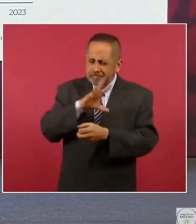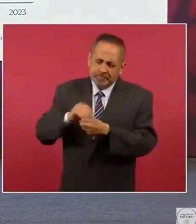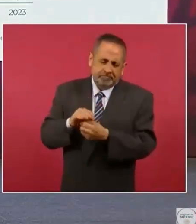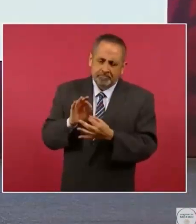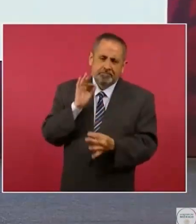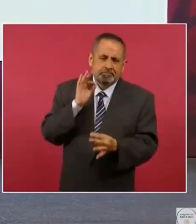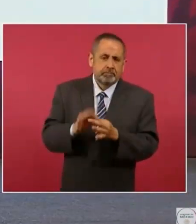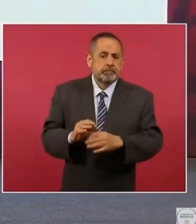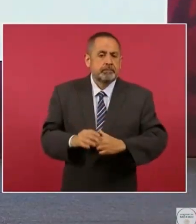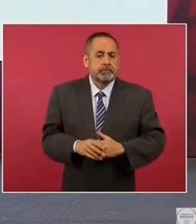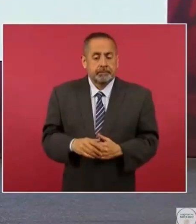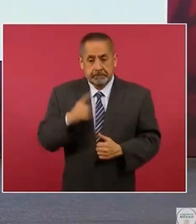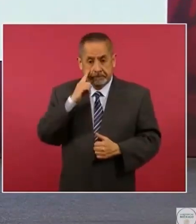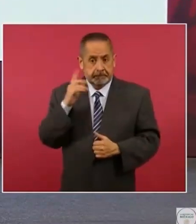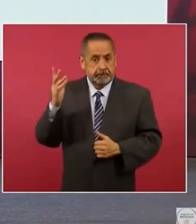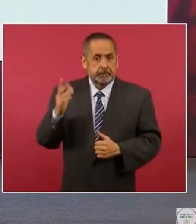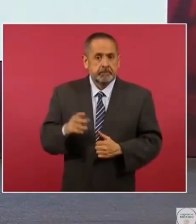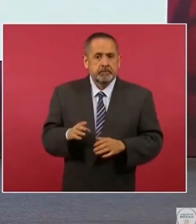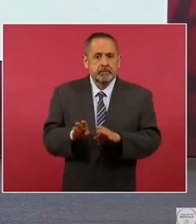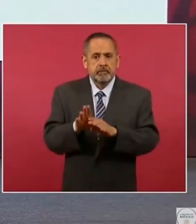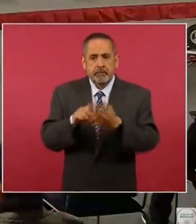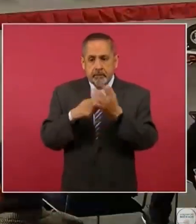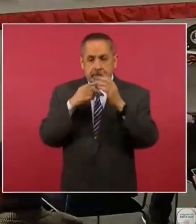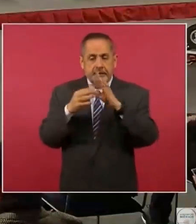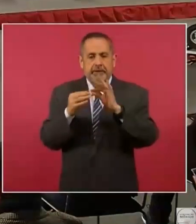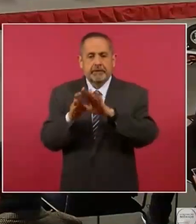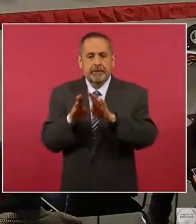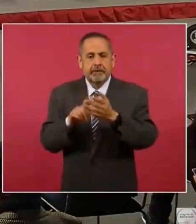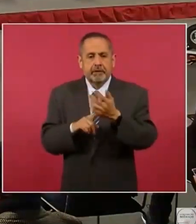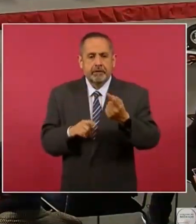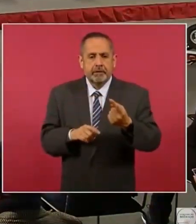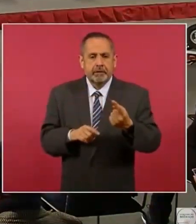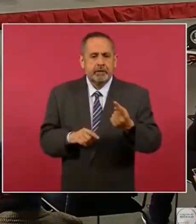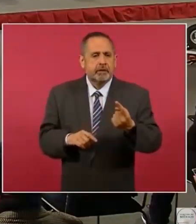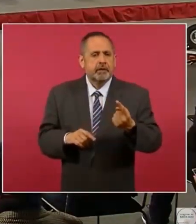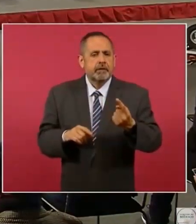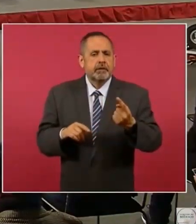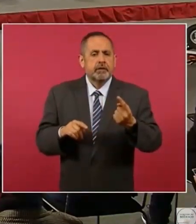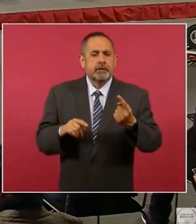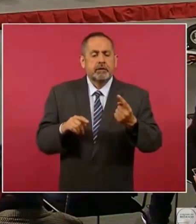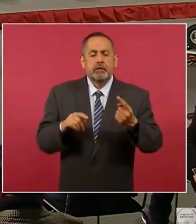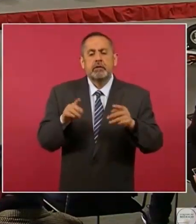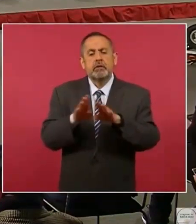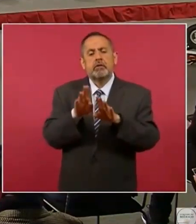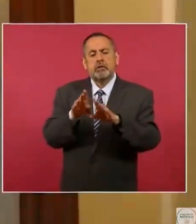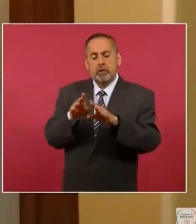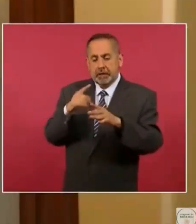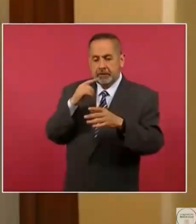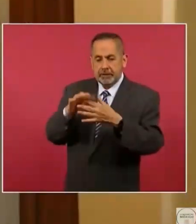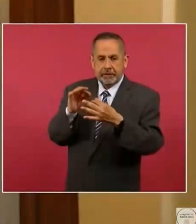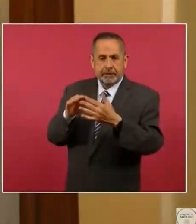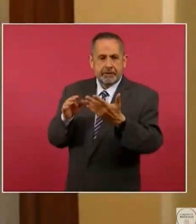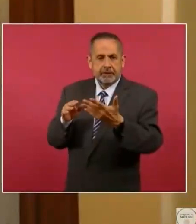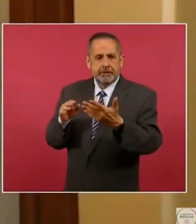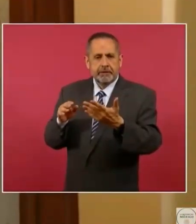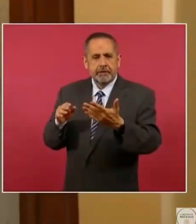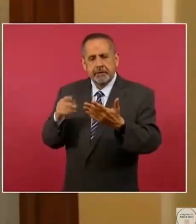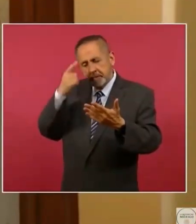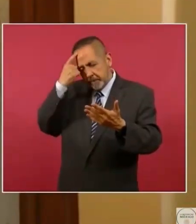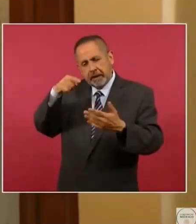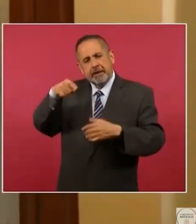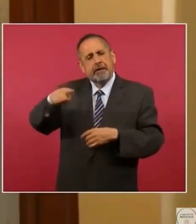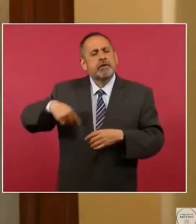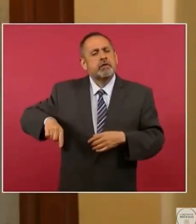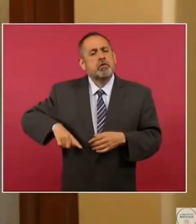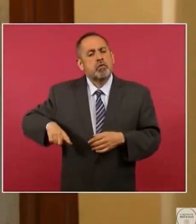La que sigue, tenemos el pago a los ahorradores. Cada año el Consejo de Administración, formado por sindicatos, empresarios y el